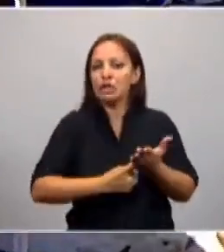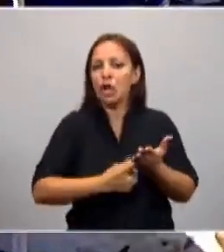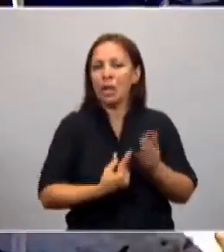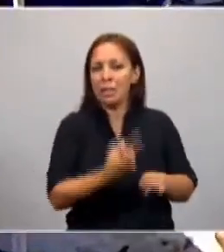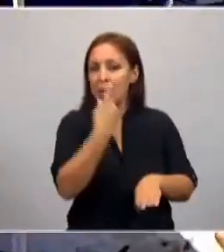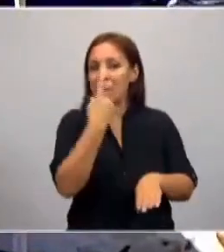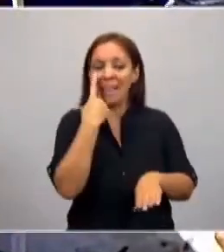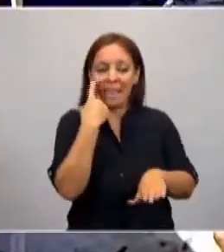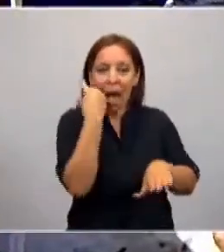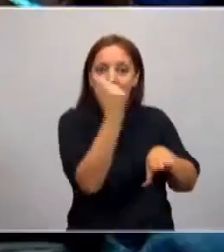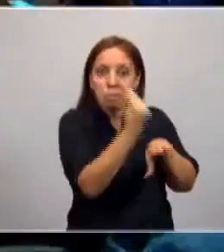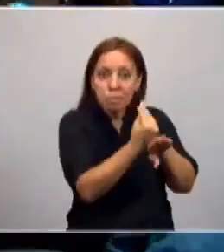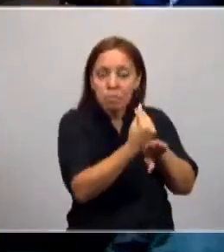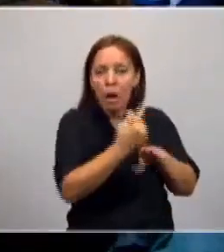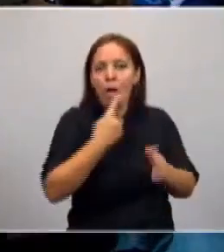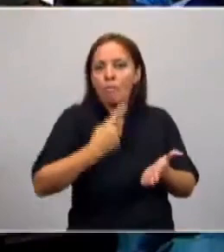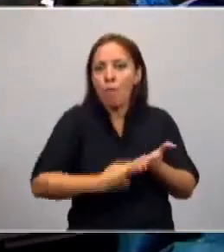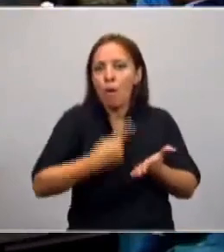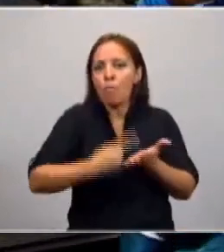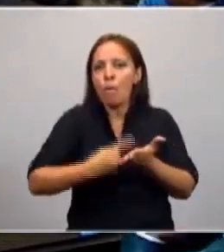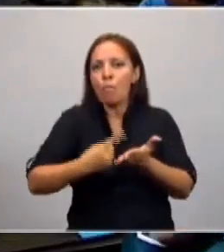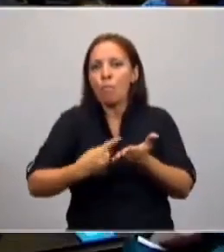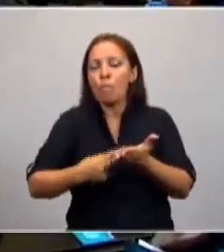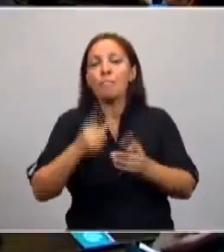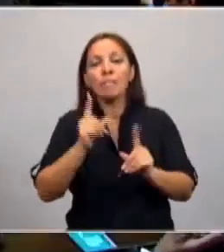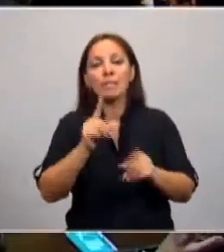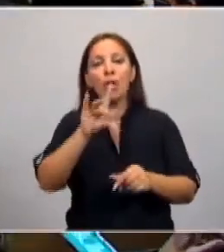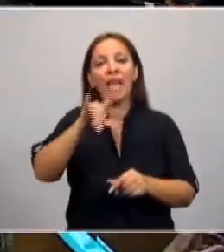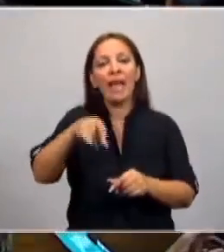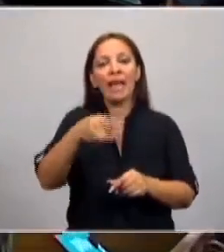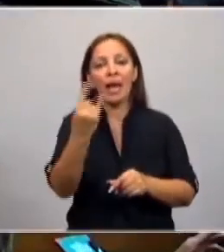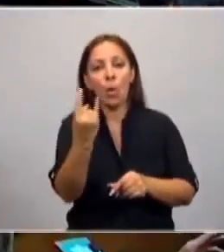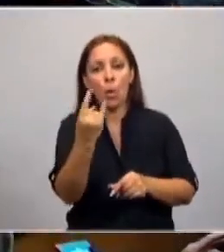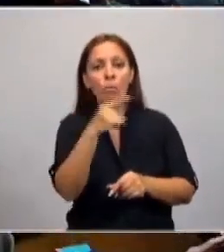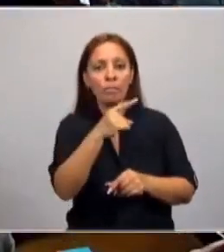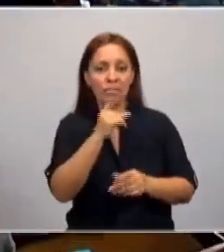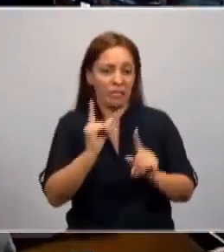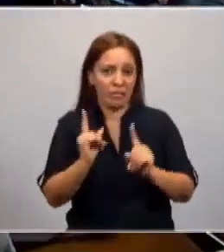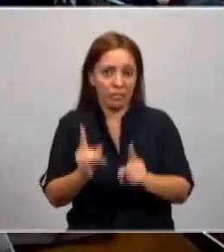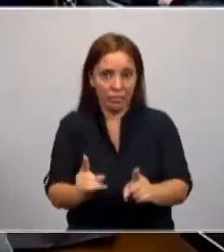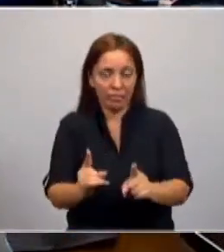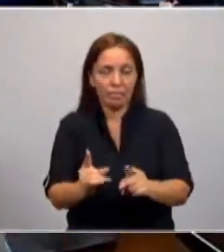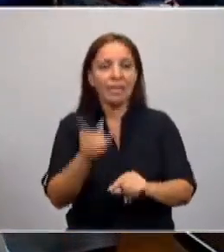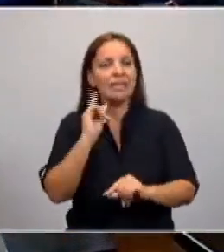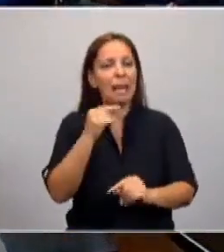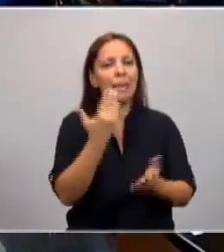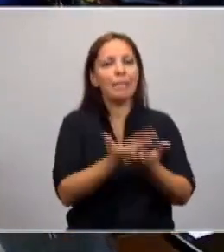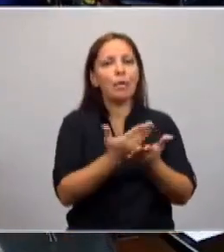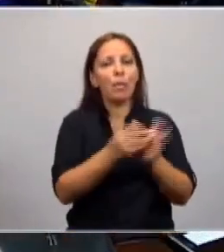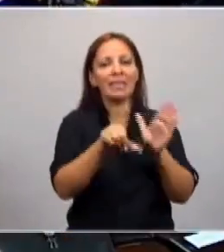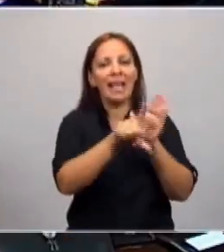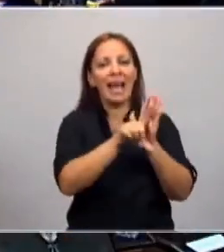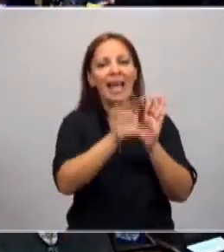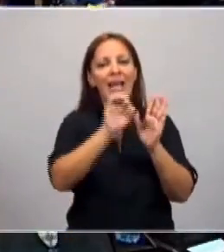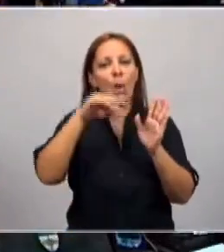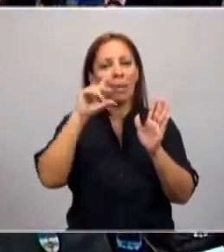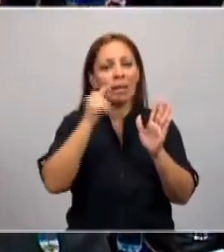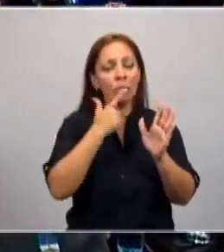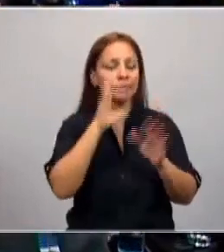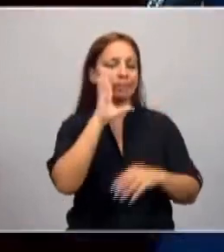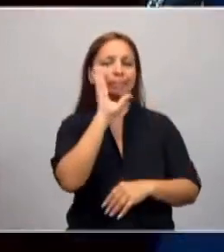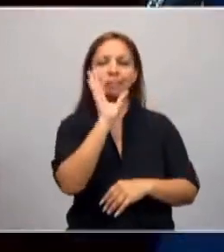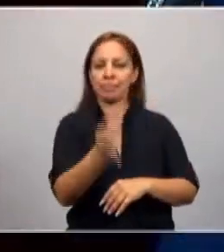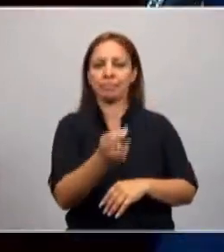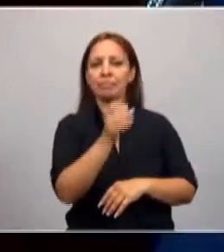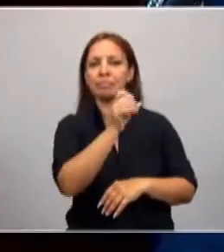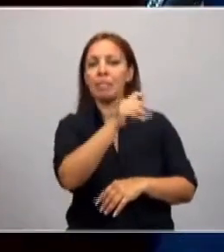el gobierno, las que contiene el ilegal DNU, dañinamente vigente, y las que proponían en la ley ómnibus, dejaron en evidencia que